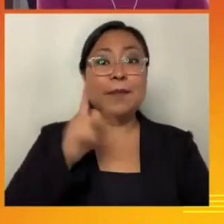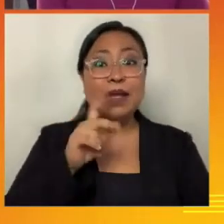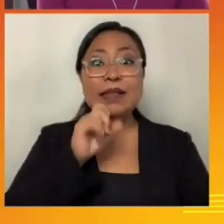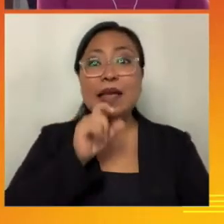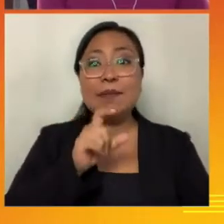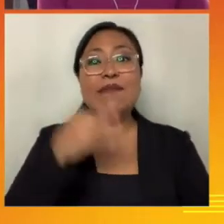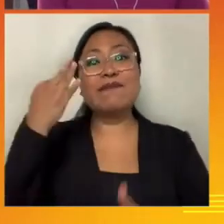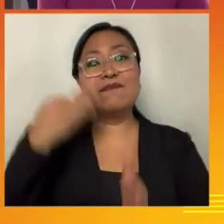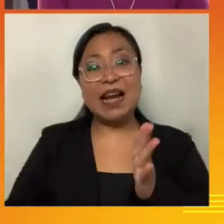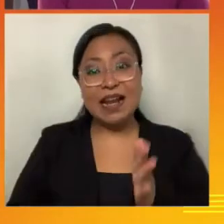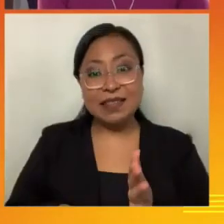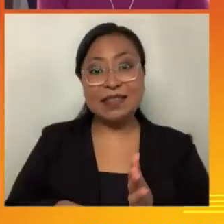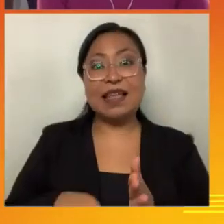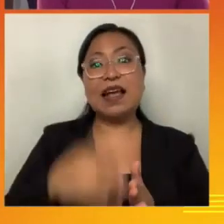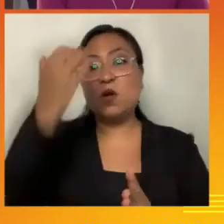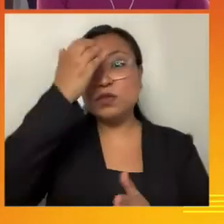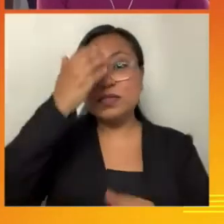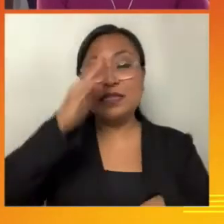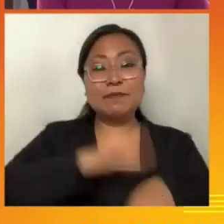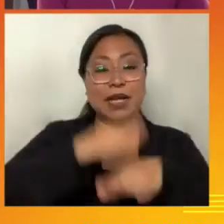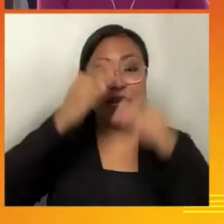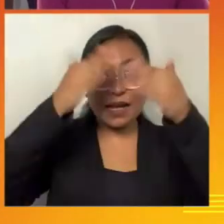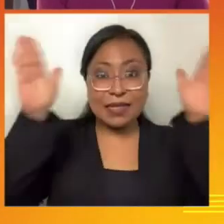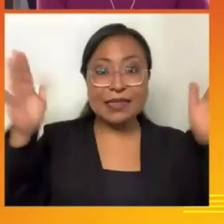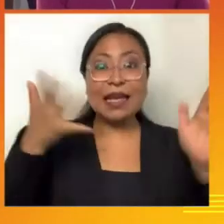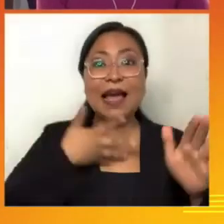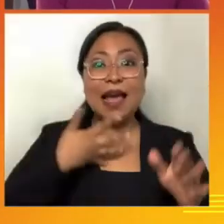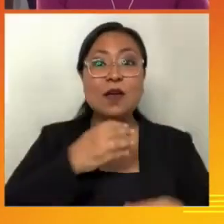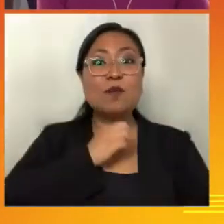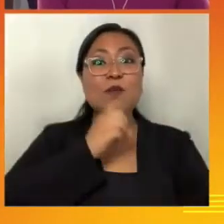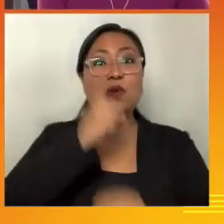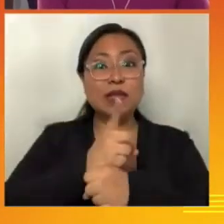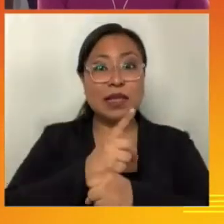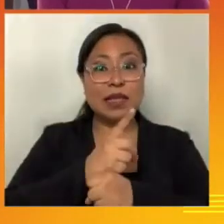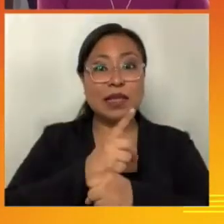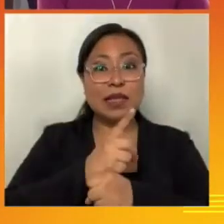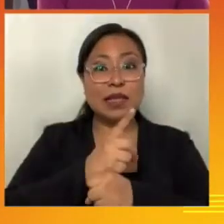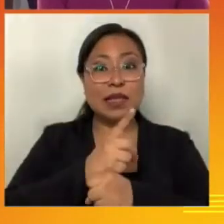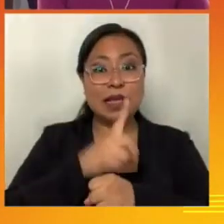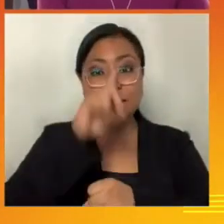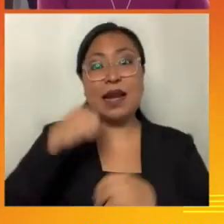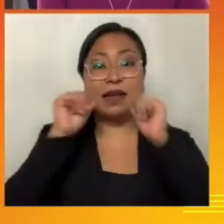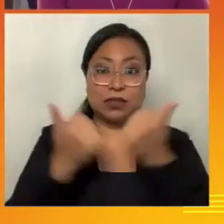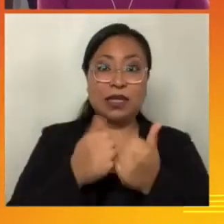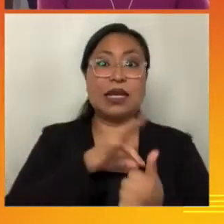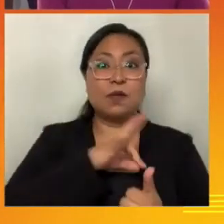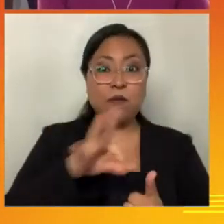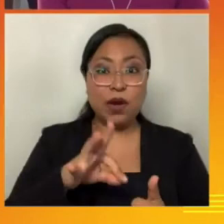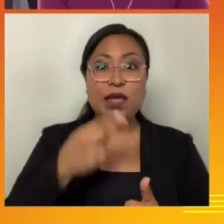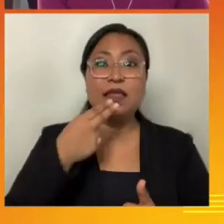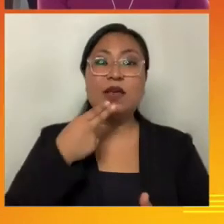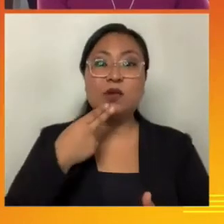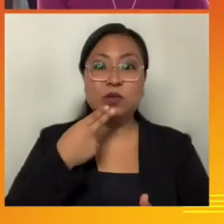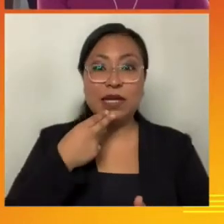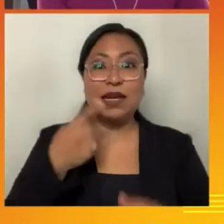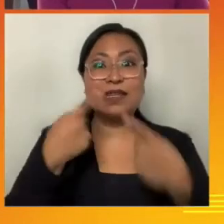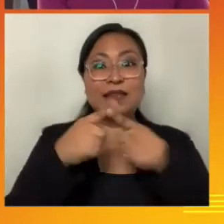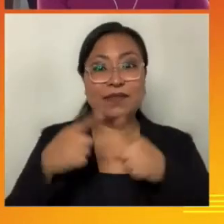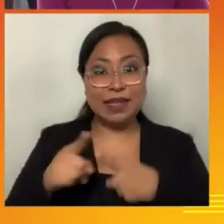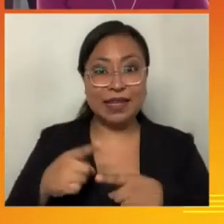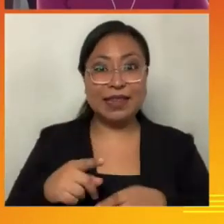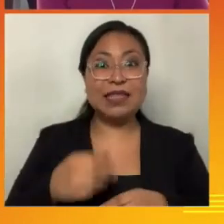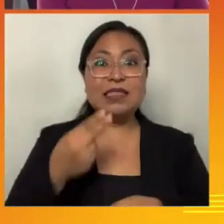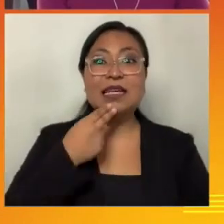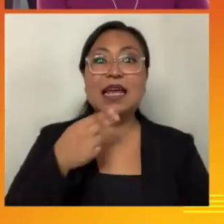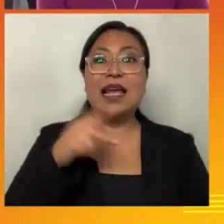que hay oportunidades para las organizaciones en donde pueden obtener todos estos recursos pues de alguna manera